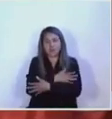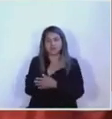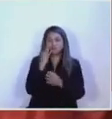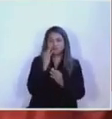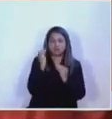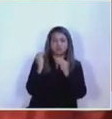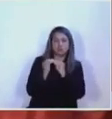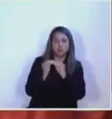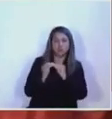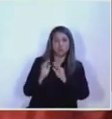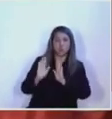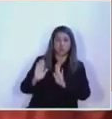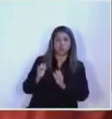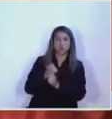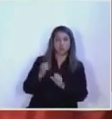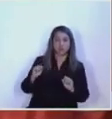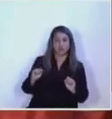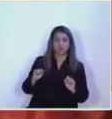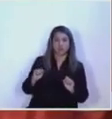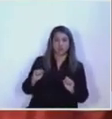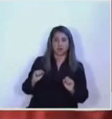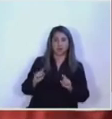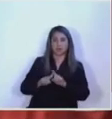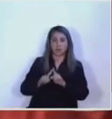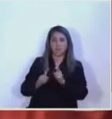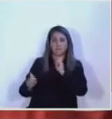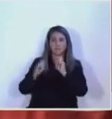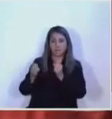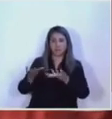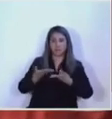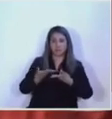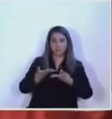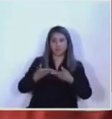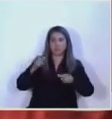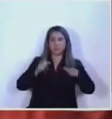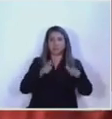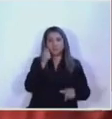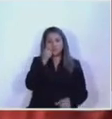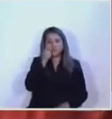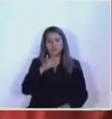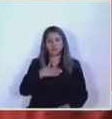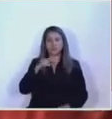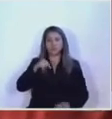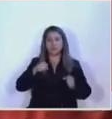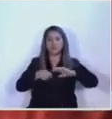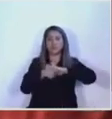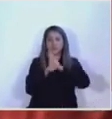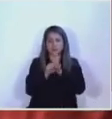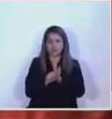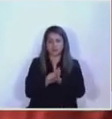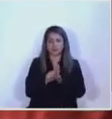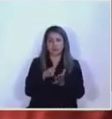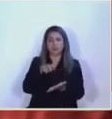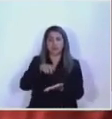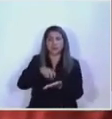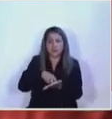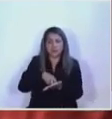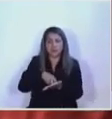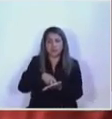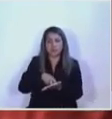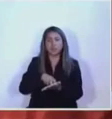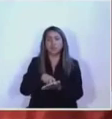se convirtiera en un arma contra nuestros seres queridos. Esta pandemia nos puso de rodillas y demostró